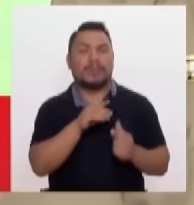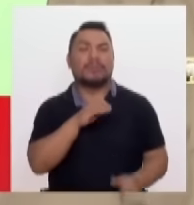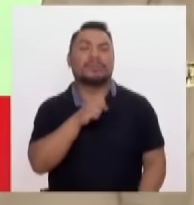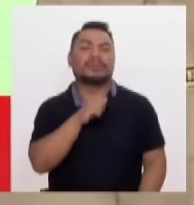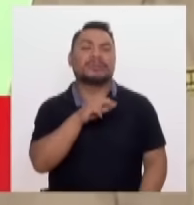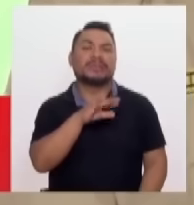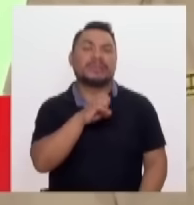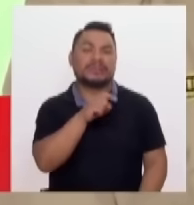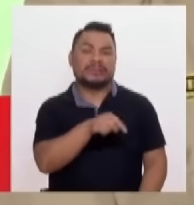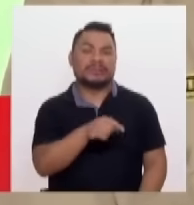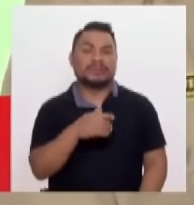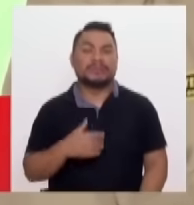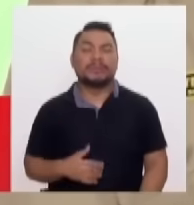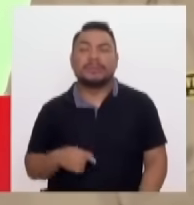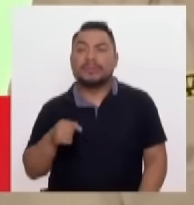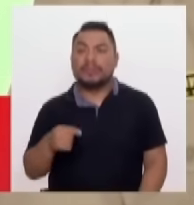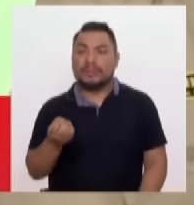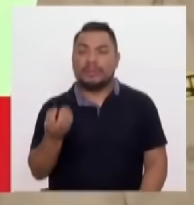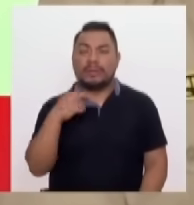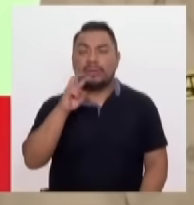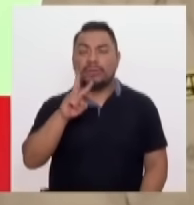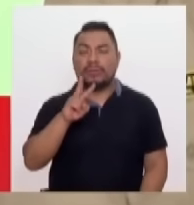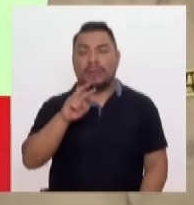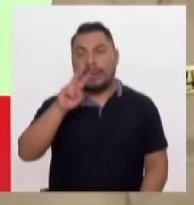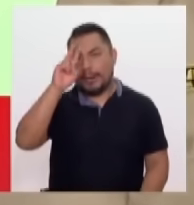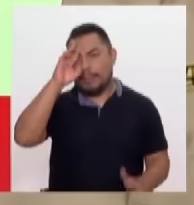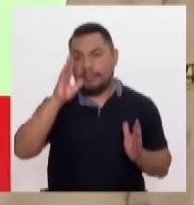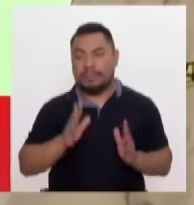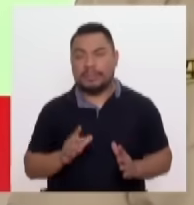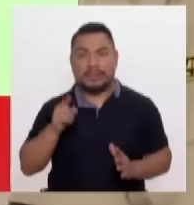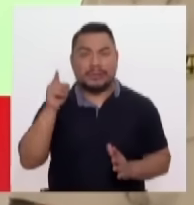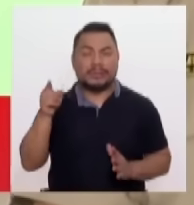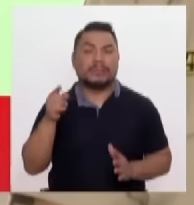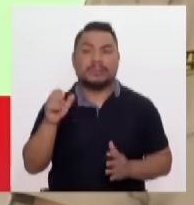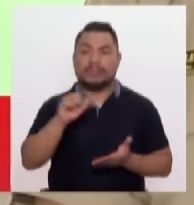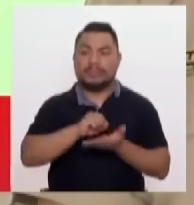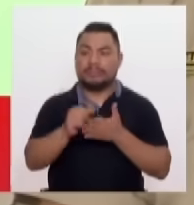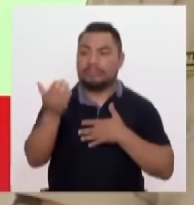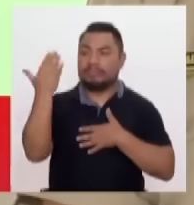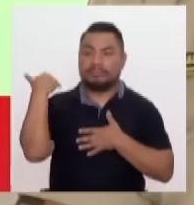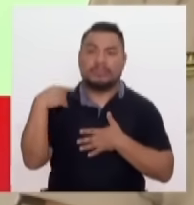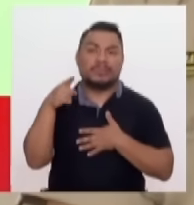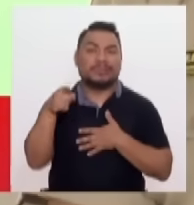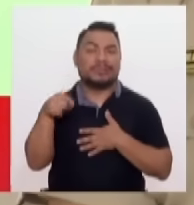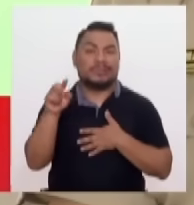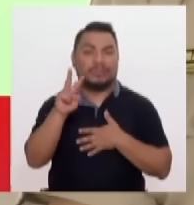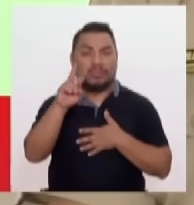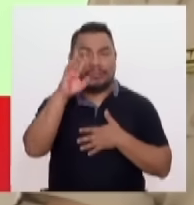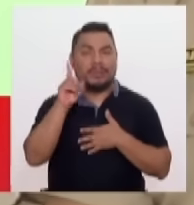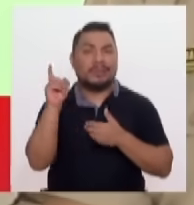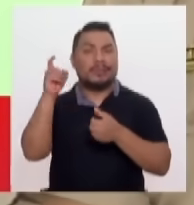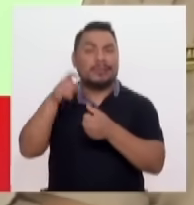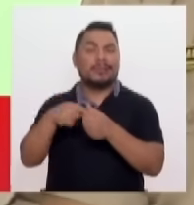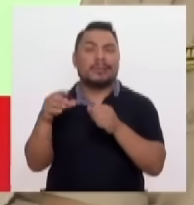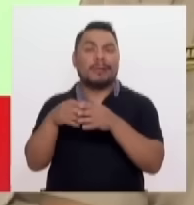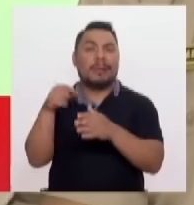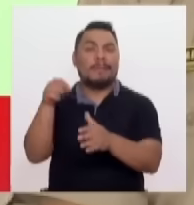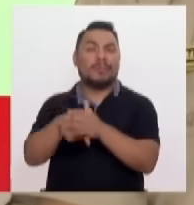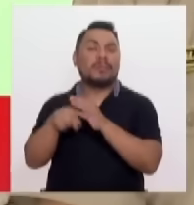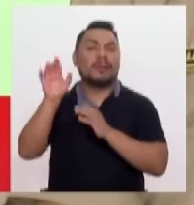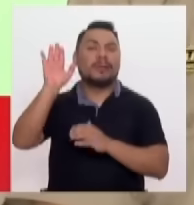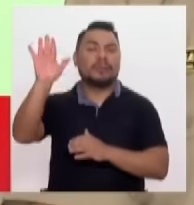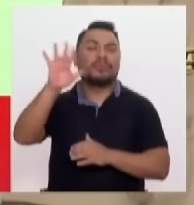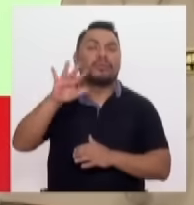toma conocimiento de dos ciudadanos peruanos hace meses participaron en un homicidio